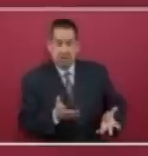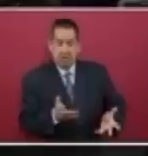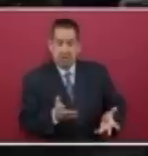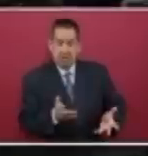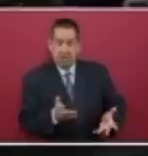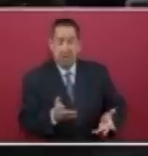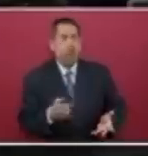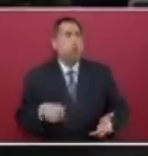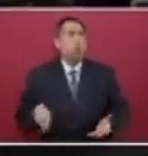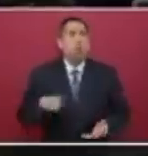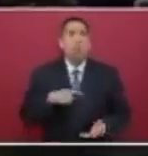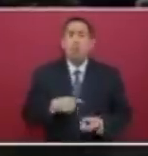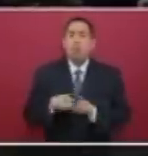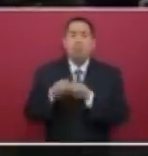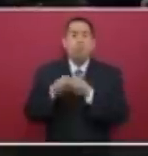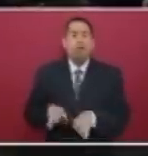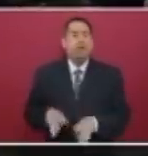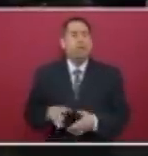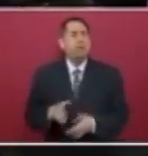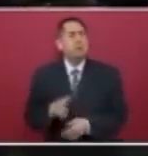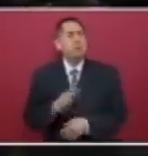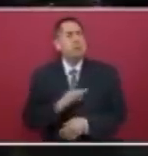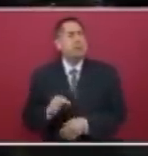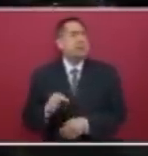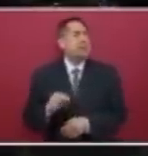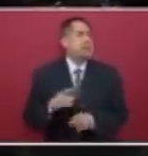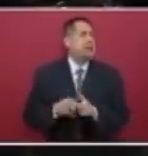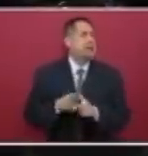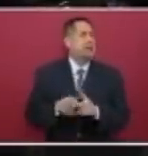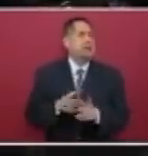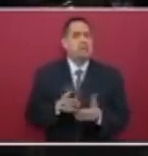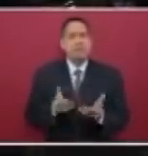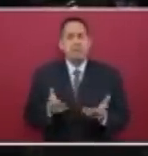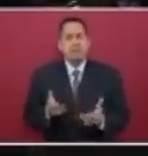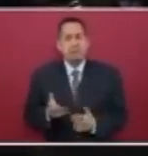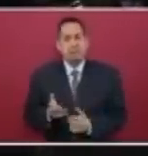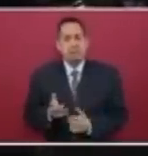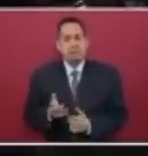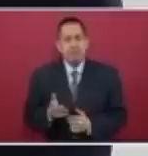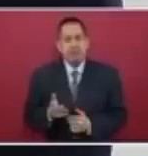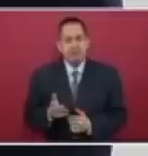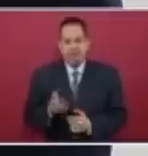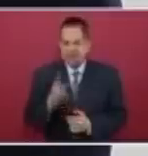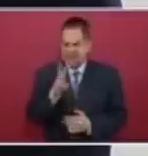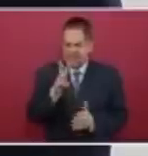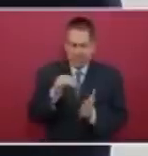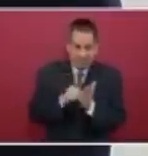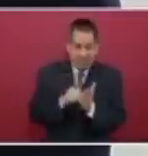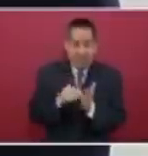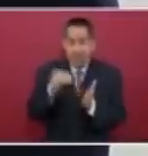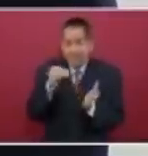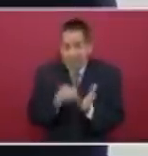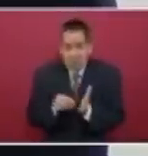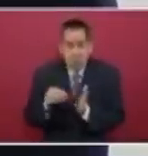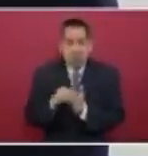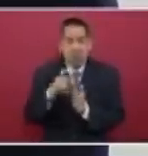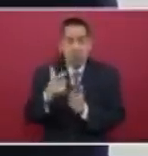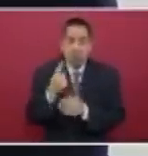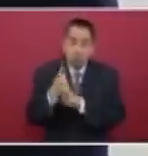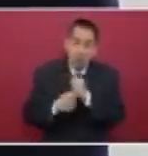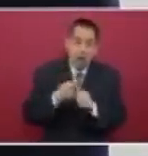perdemos alrededor de 3000 millones de pesos al